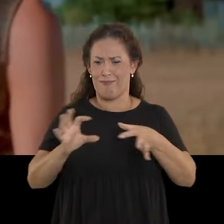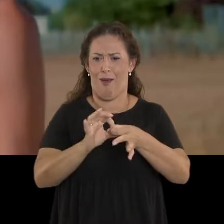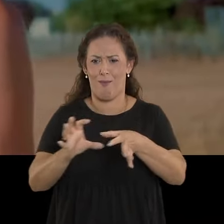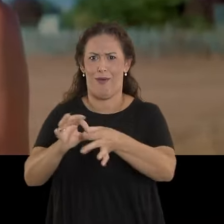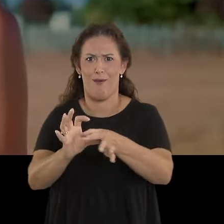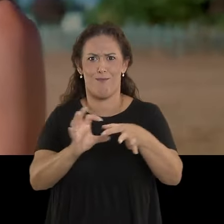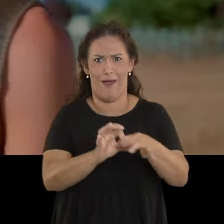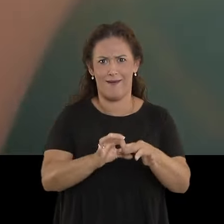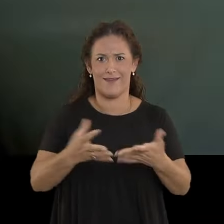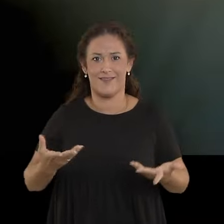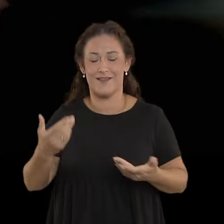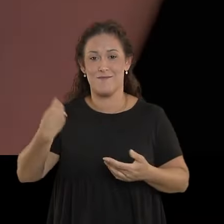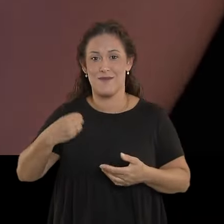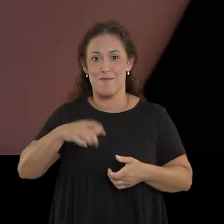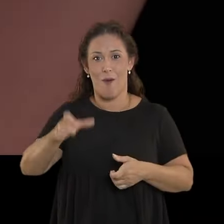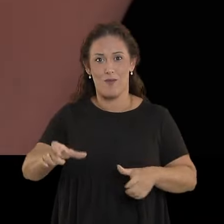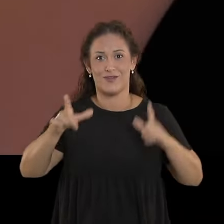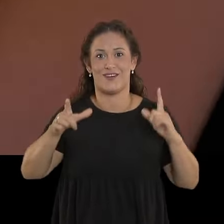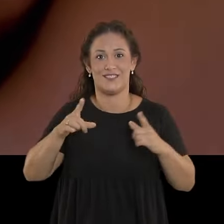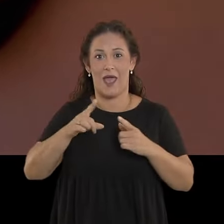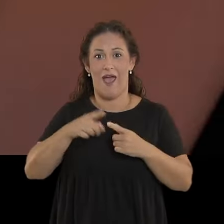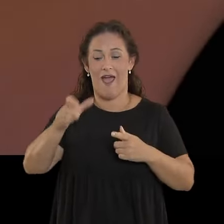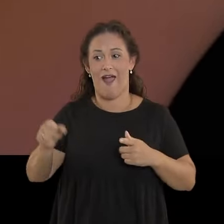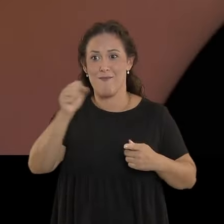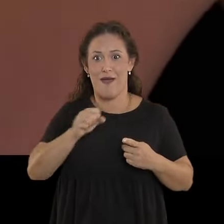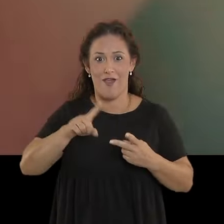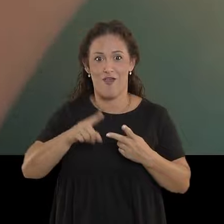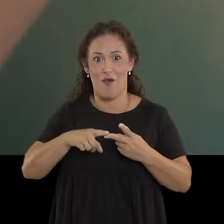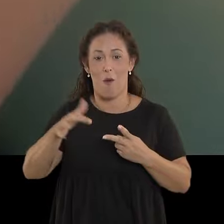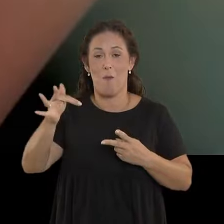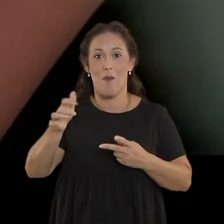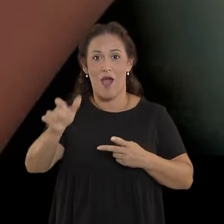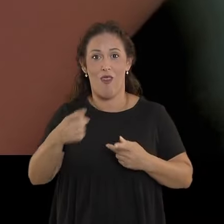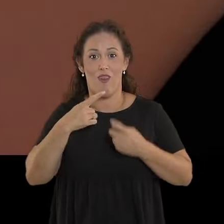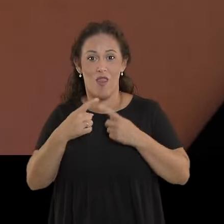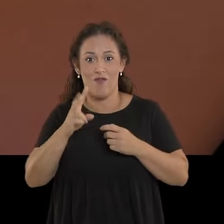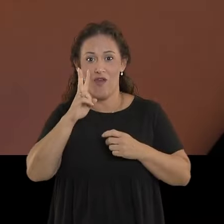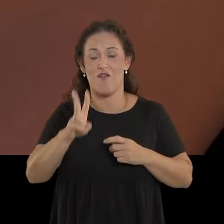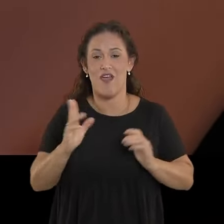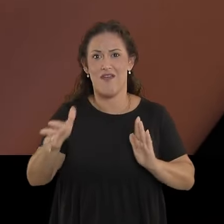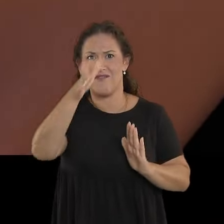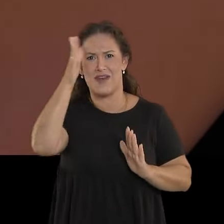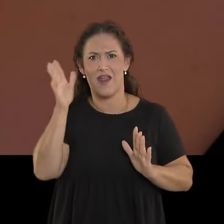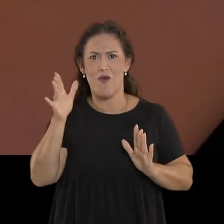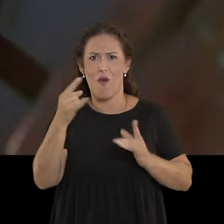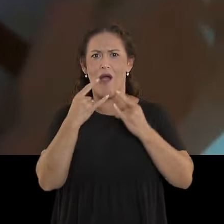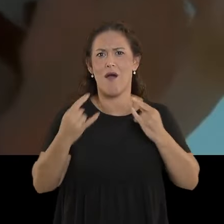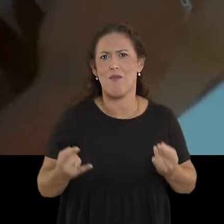Al igual que sus protagonistas, Mayo y su vaquero, también han experimentado un romance y una ruptura de